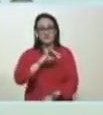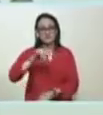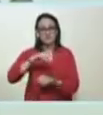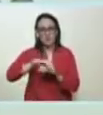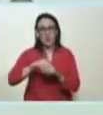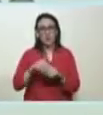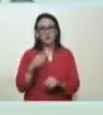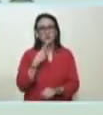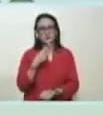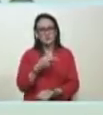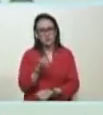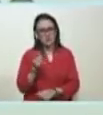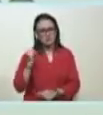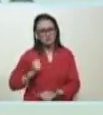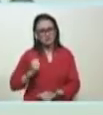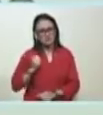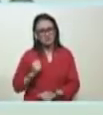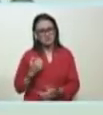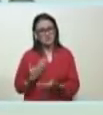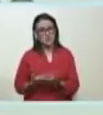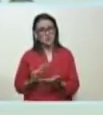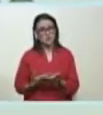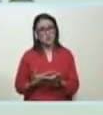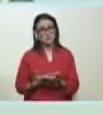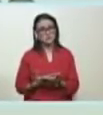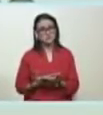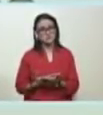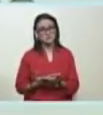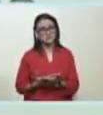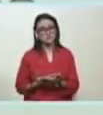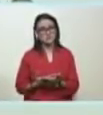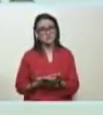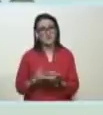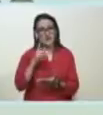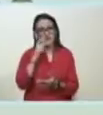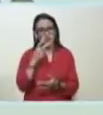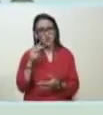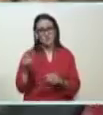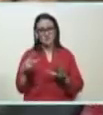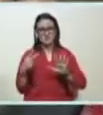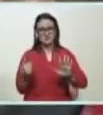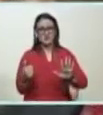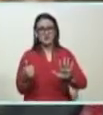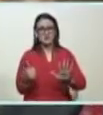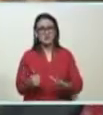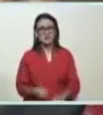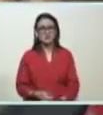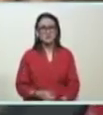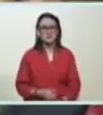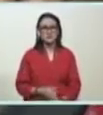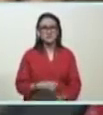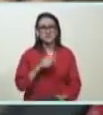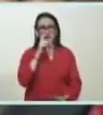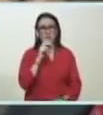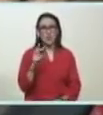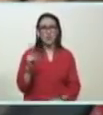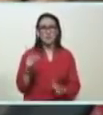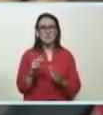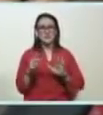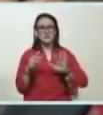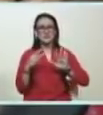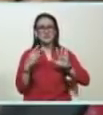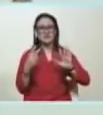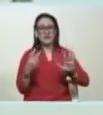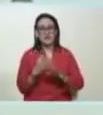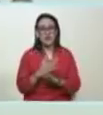dijo: ustedes insisten en el planteamiento que han hecho en el año 2016 y en el año 2017 de